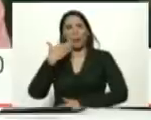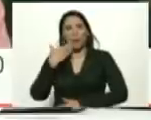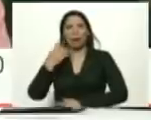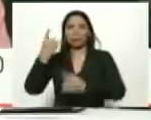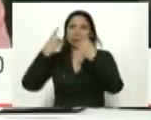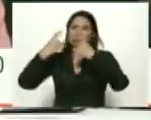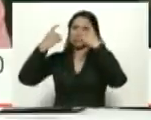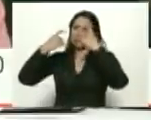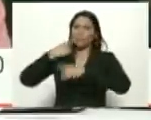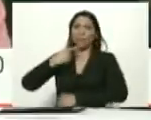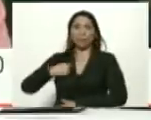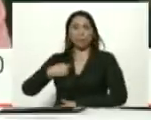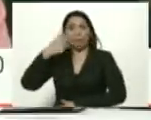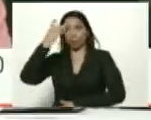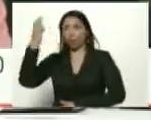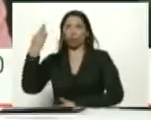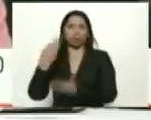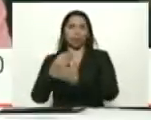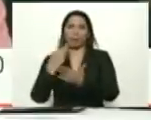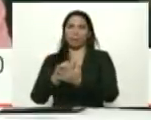recuerdo, siempre la tengo presente.